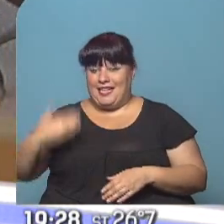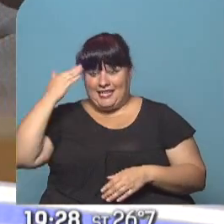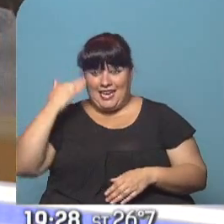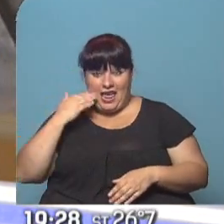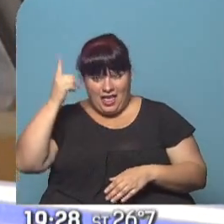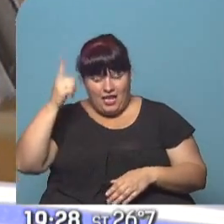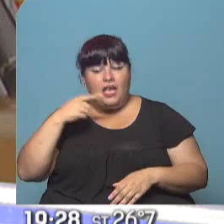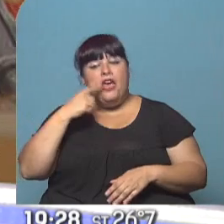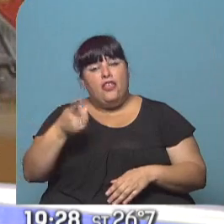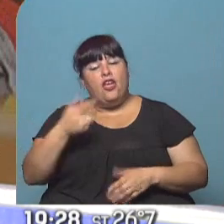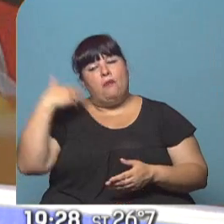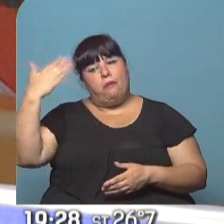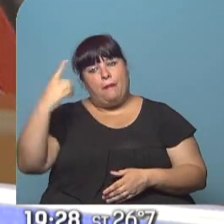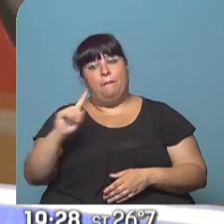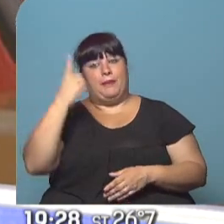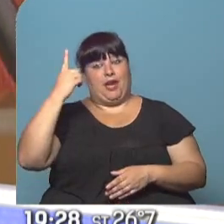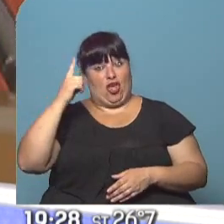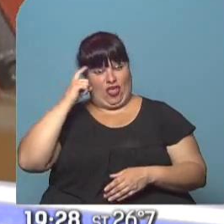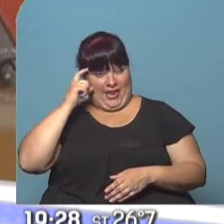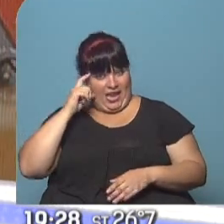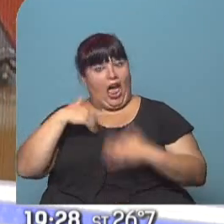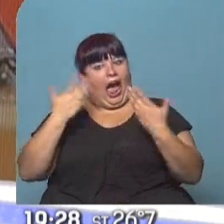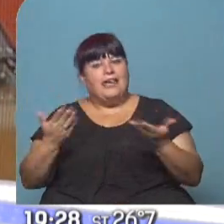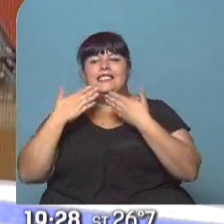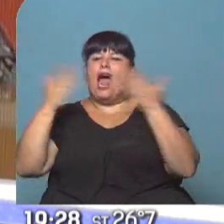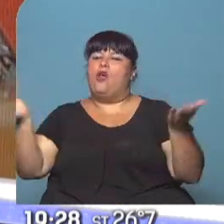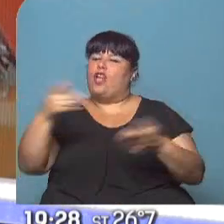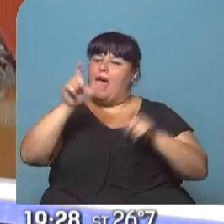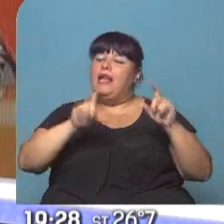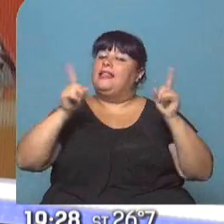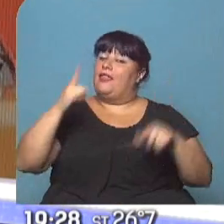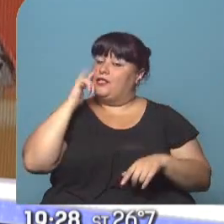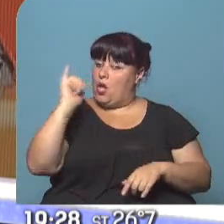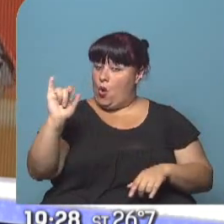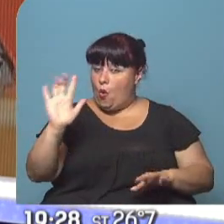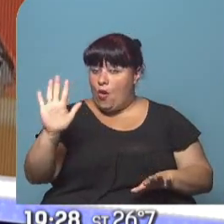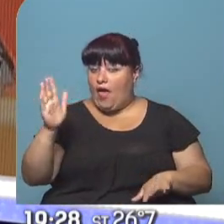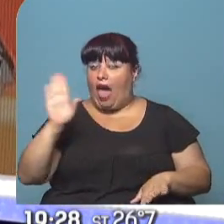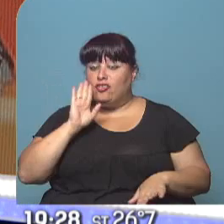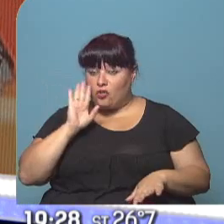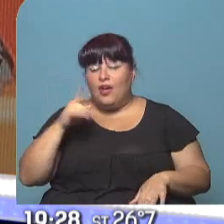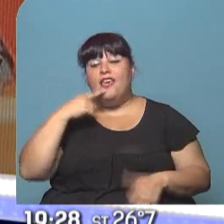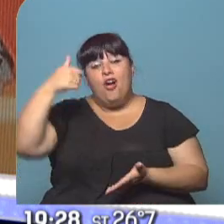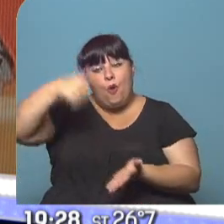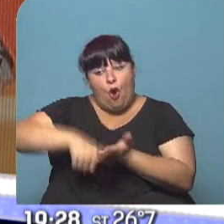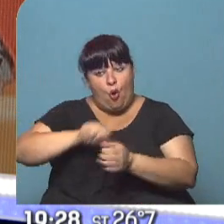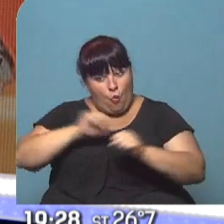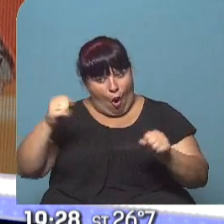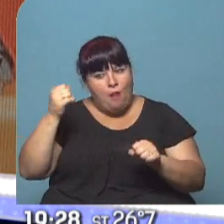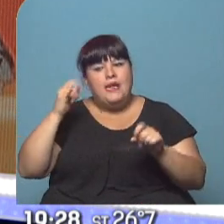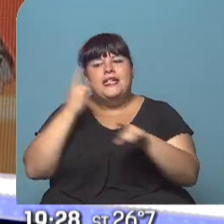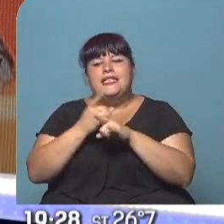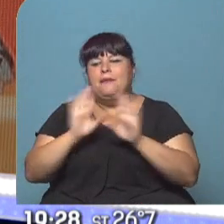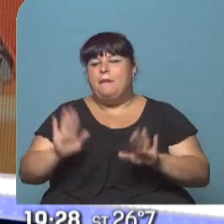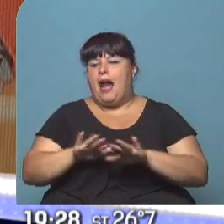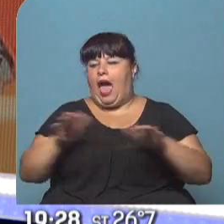Jong-un en su discurso de primero de año aprovechó a saludar a la gente y también a advertir a Estados Unidos. Dijo que el botón nuclear lo tiene